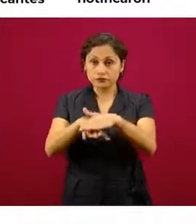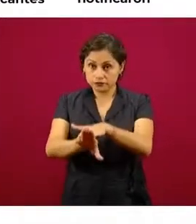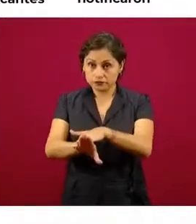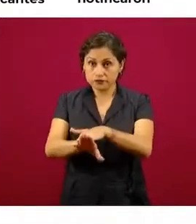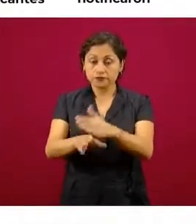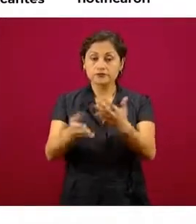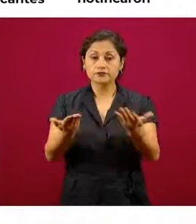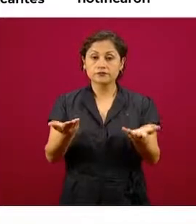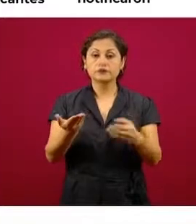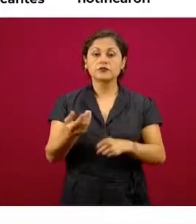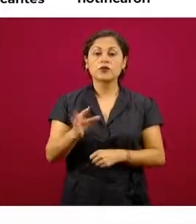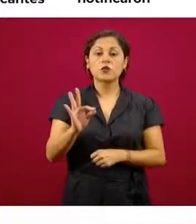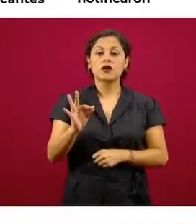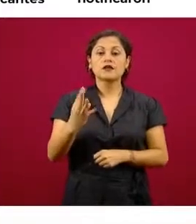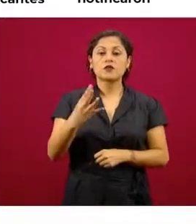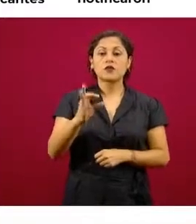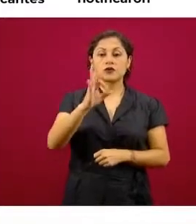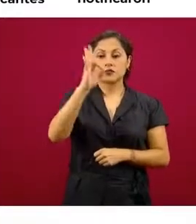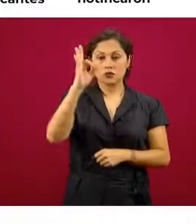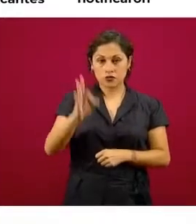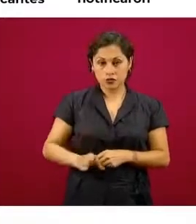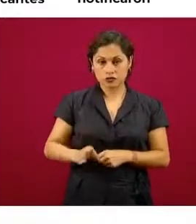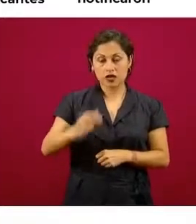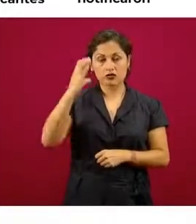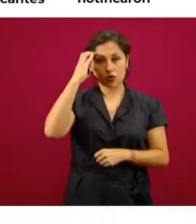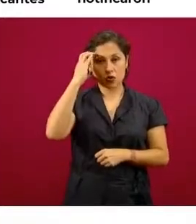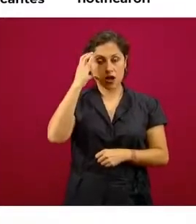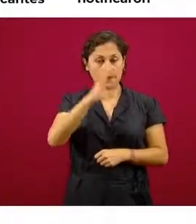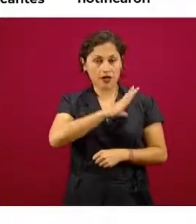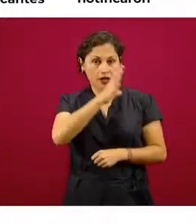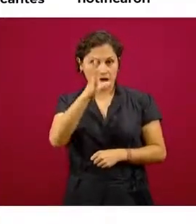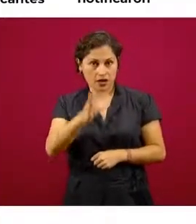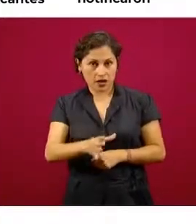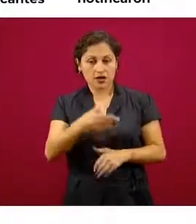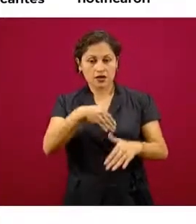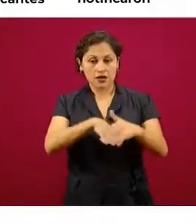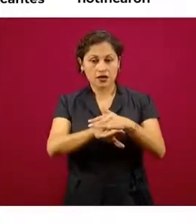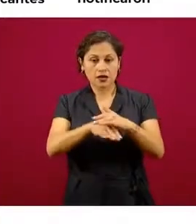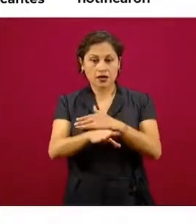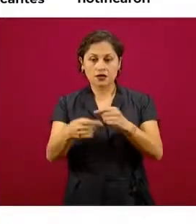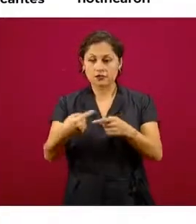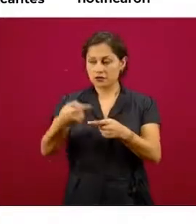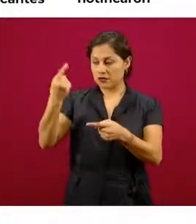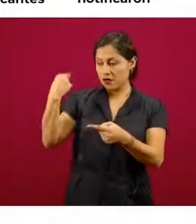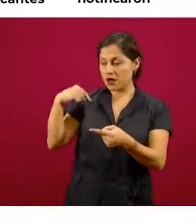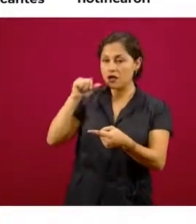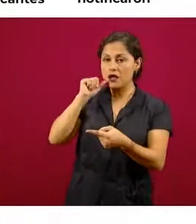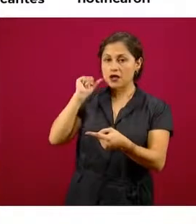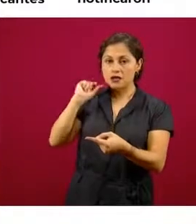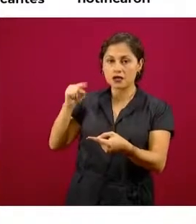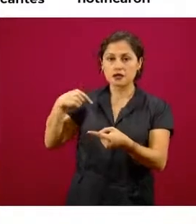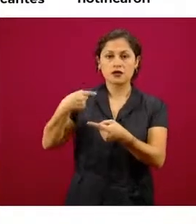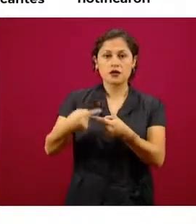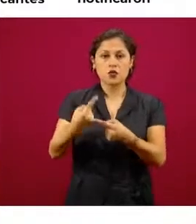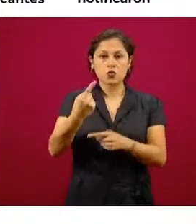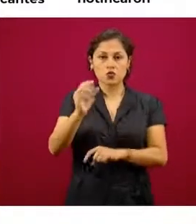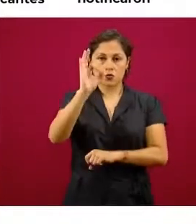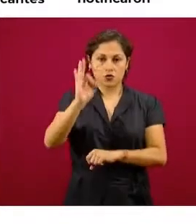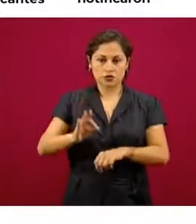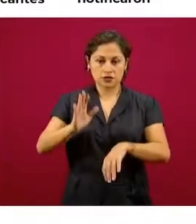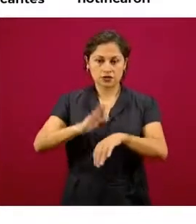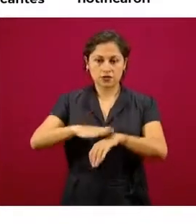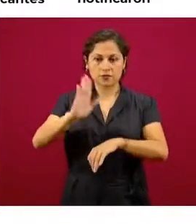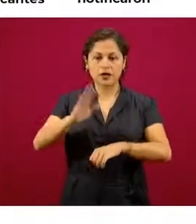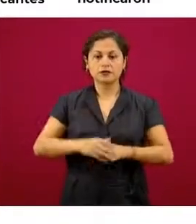hospitalaria. 44% para camas generales, que fue un incremento de 1% en relación al día de ayer, y para